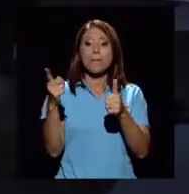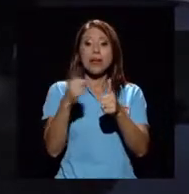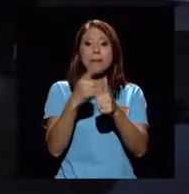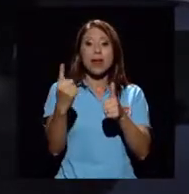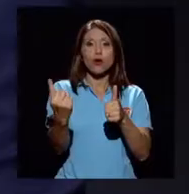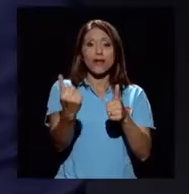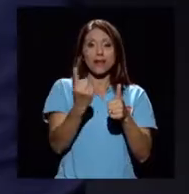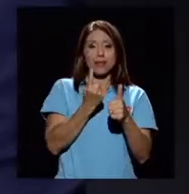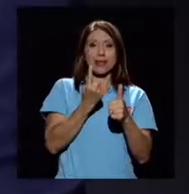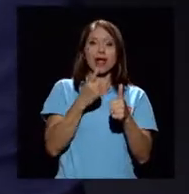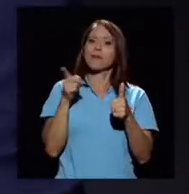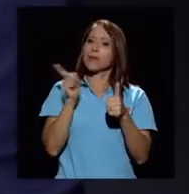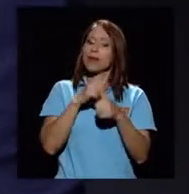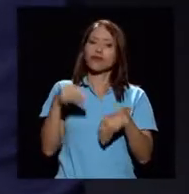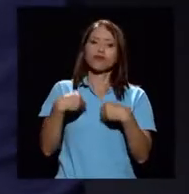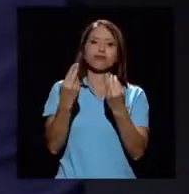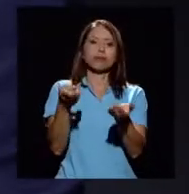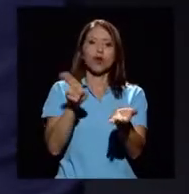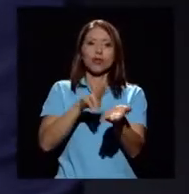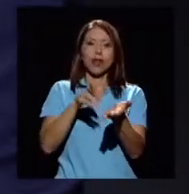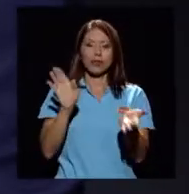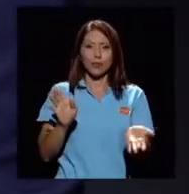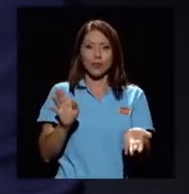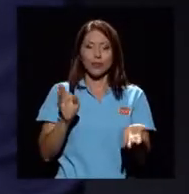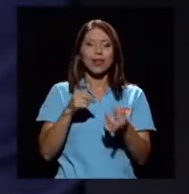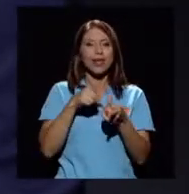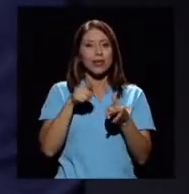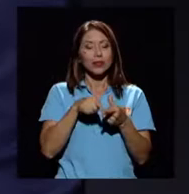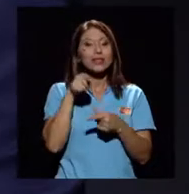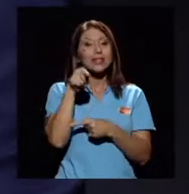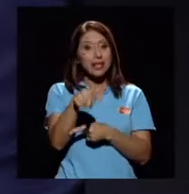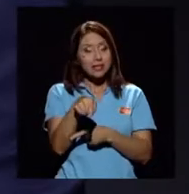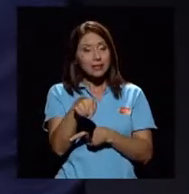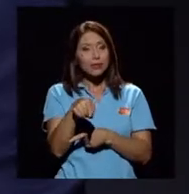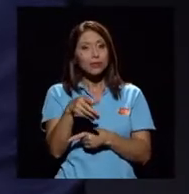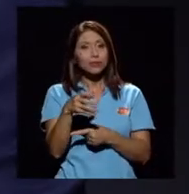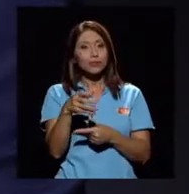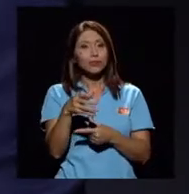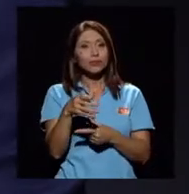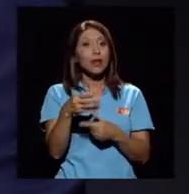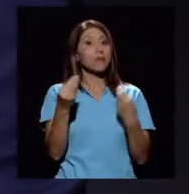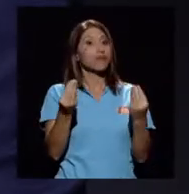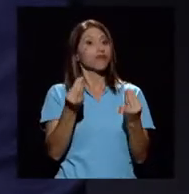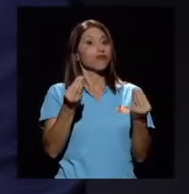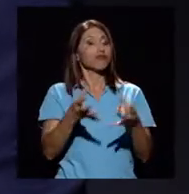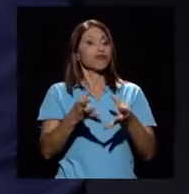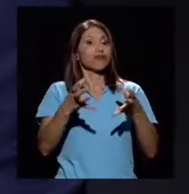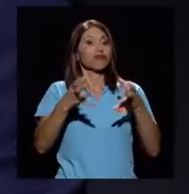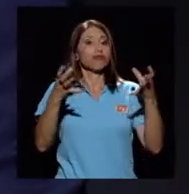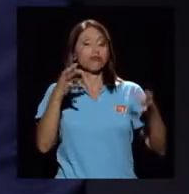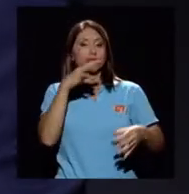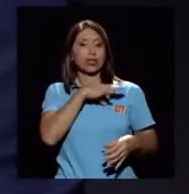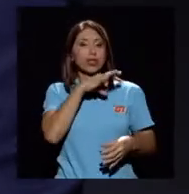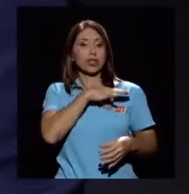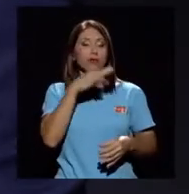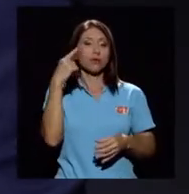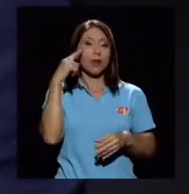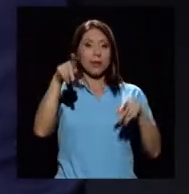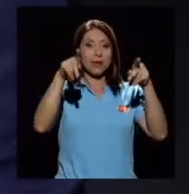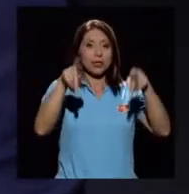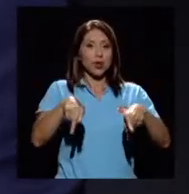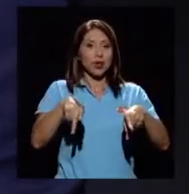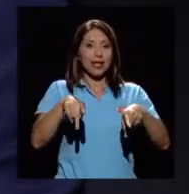el contrato, ¿verdad? Y entonces eso aumenta mucho los incentivos para las personas que no van a